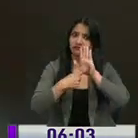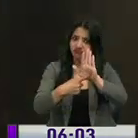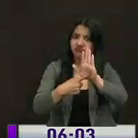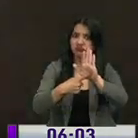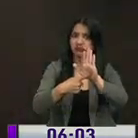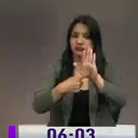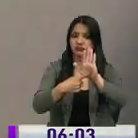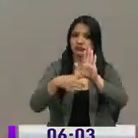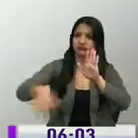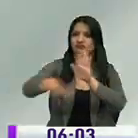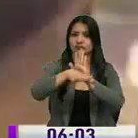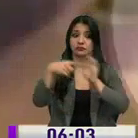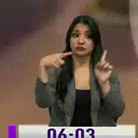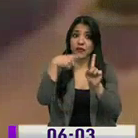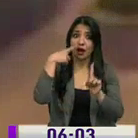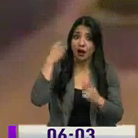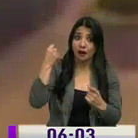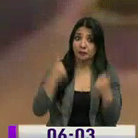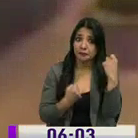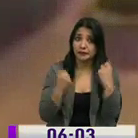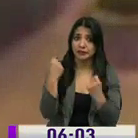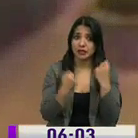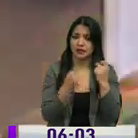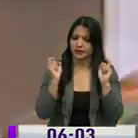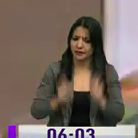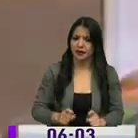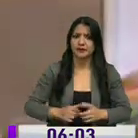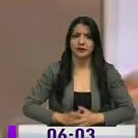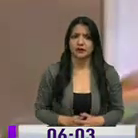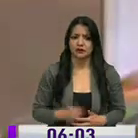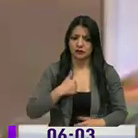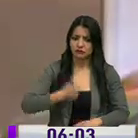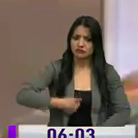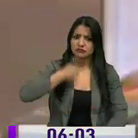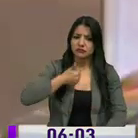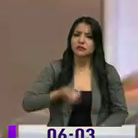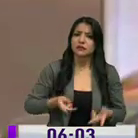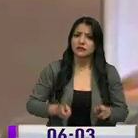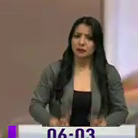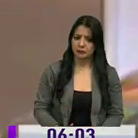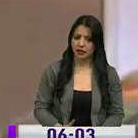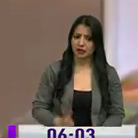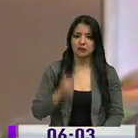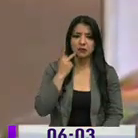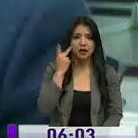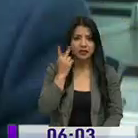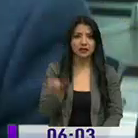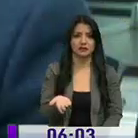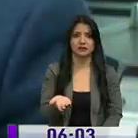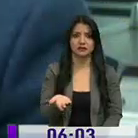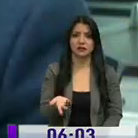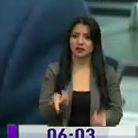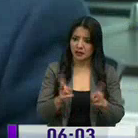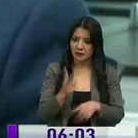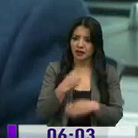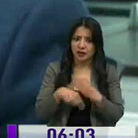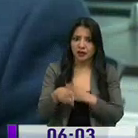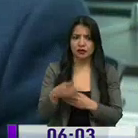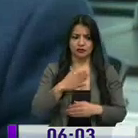ejemplarizadora para este conductor, que nosotros, como uniformados, también somos padres de familia, somos